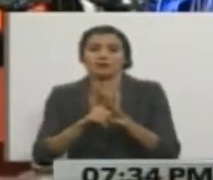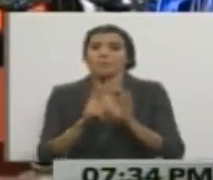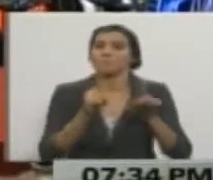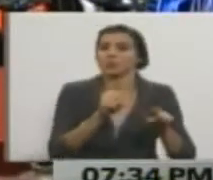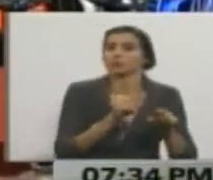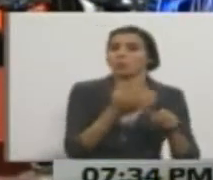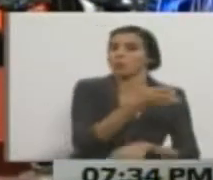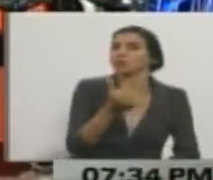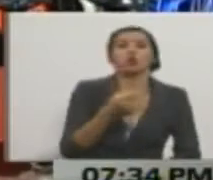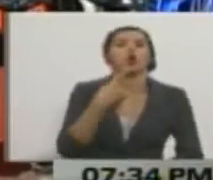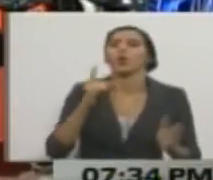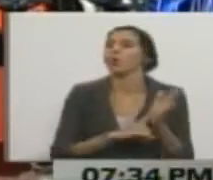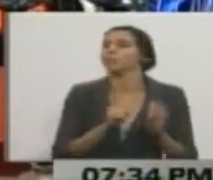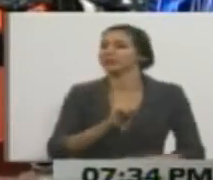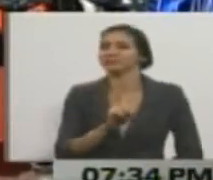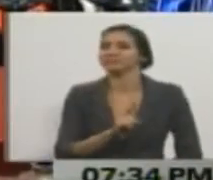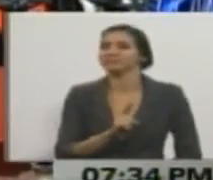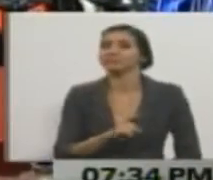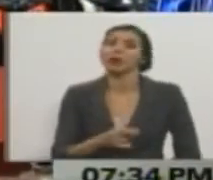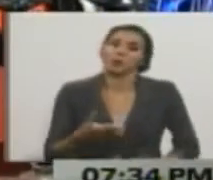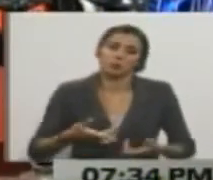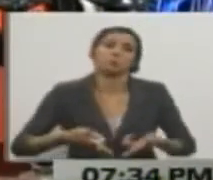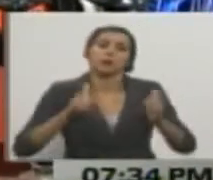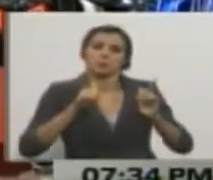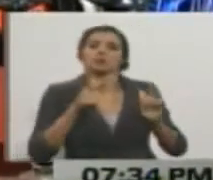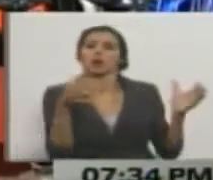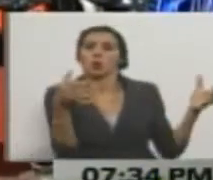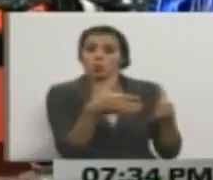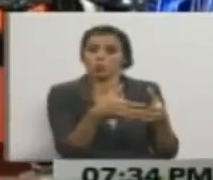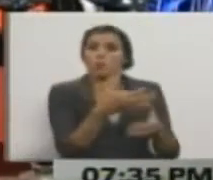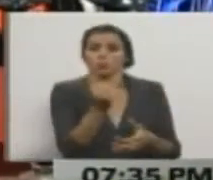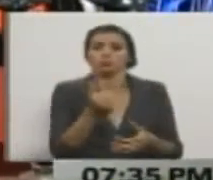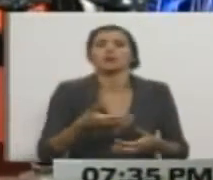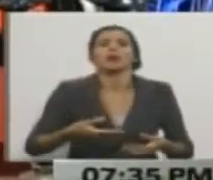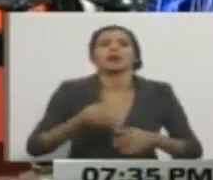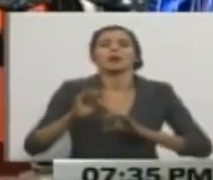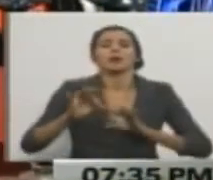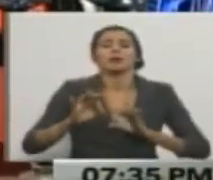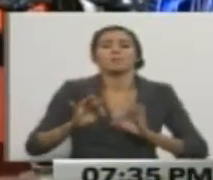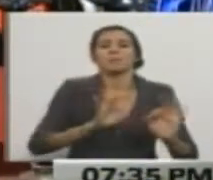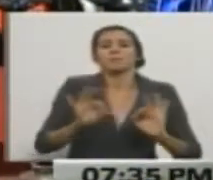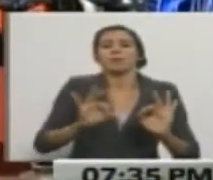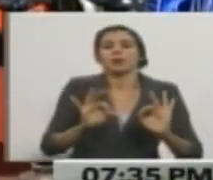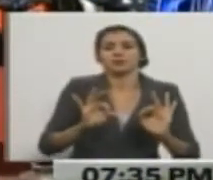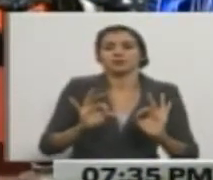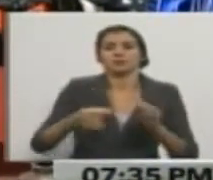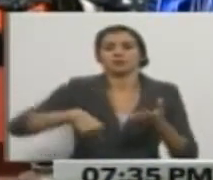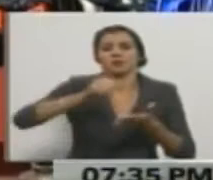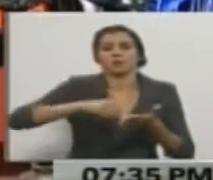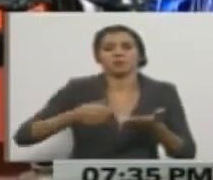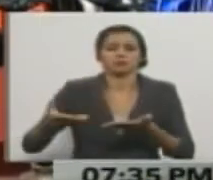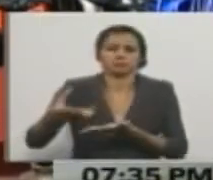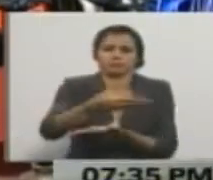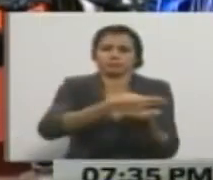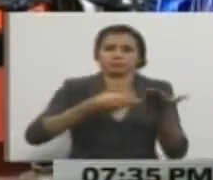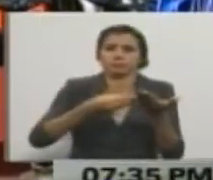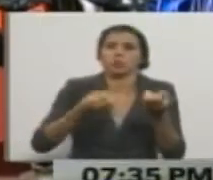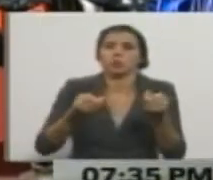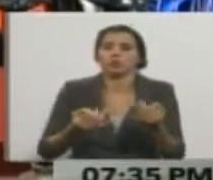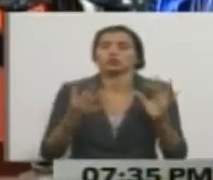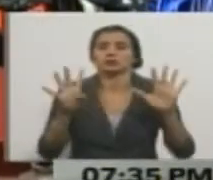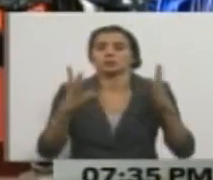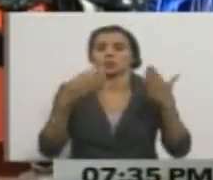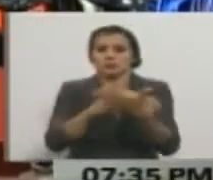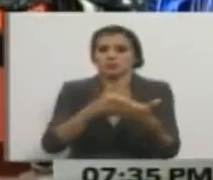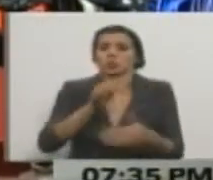el carácter de promotor al partido MUC. Y dice que la base será de